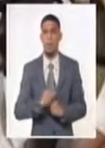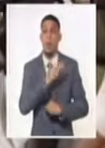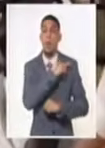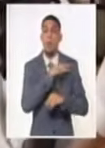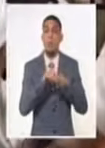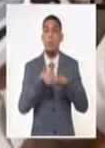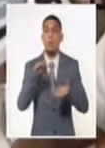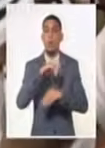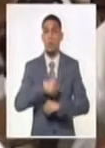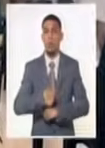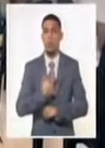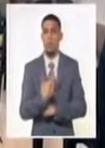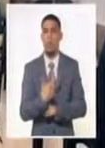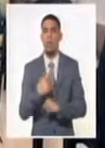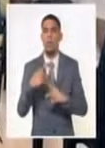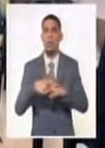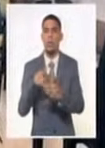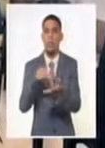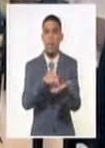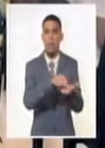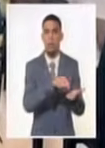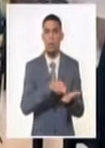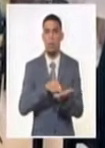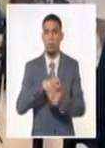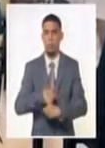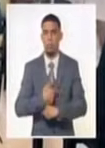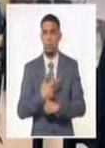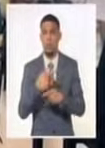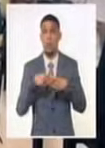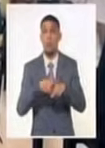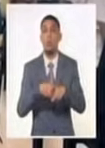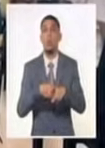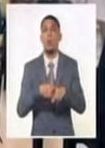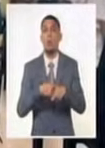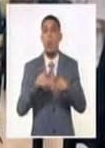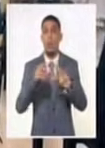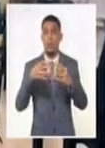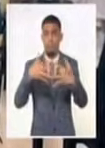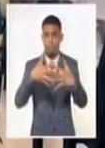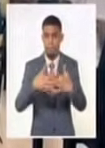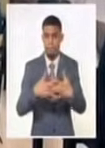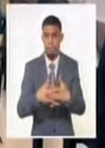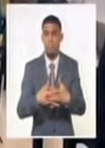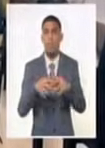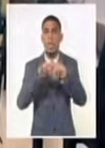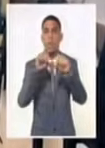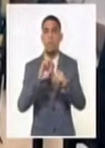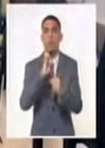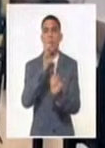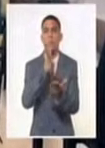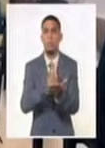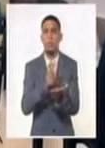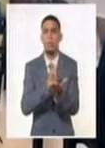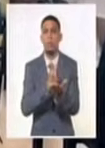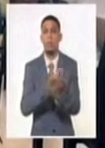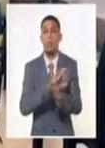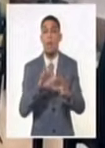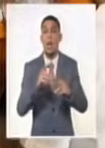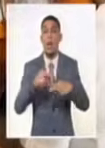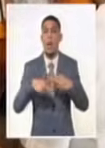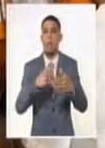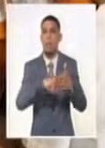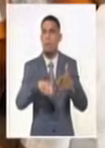y sus centros de enseñanza artística, en coordinación con el sector educacional, rediseñan el periodo lectivo sin interrumpir la formación escolar y en